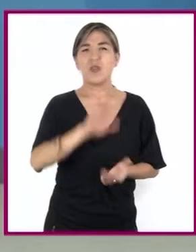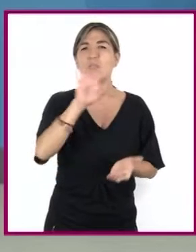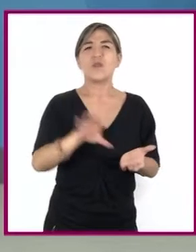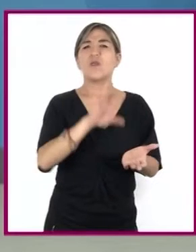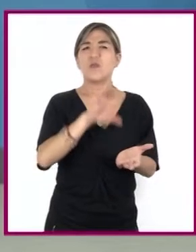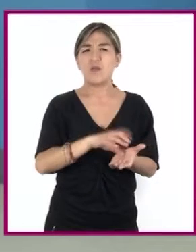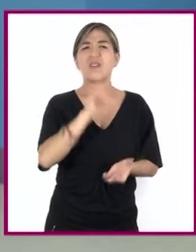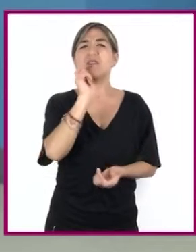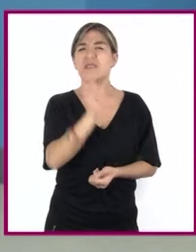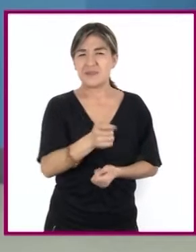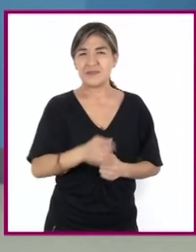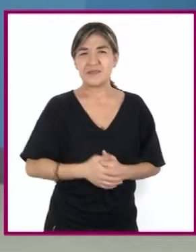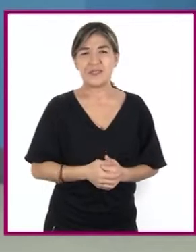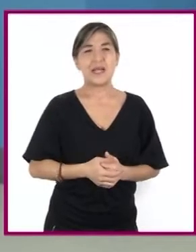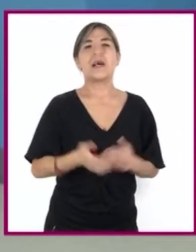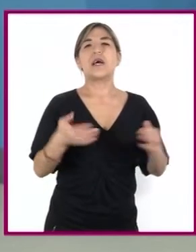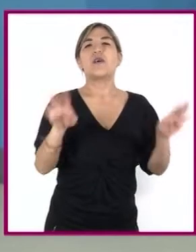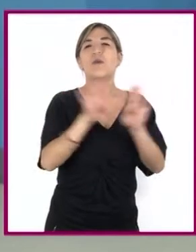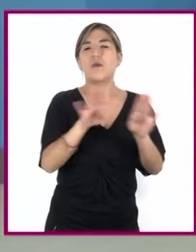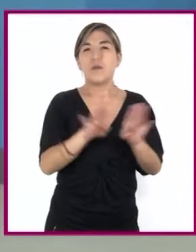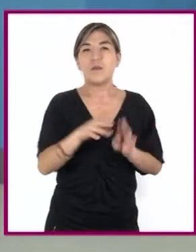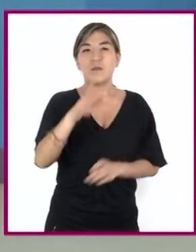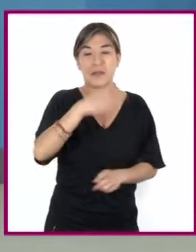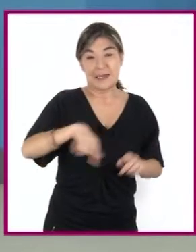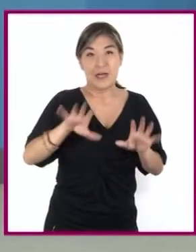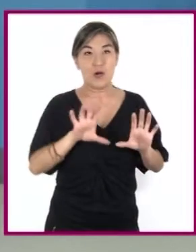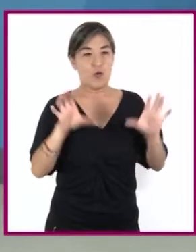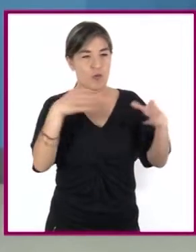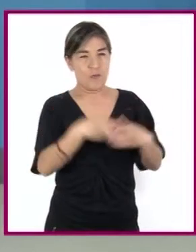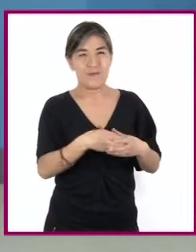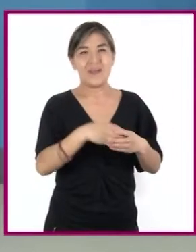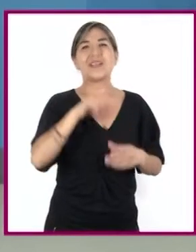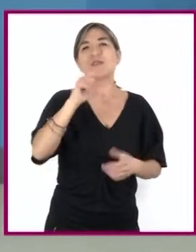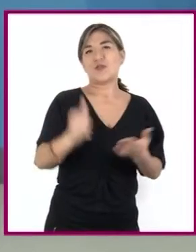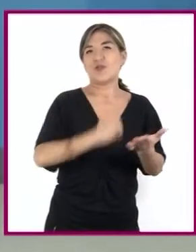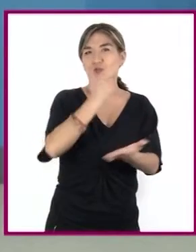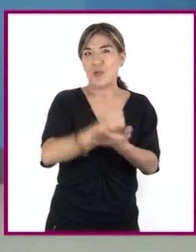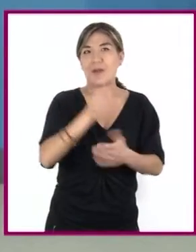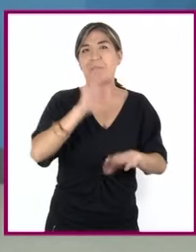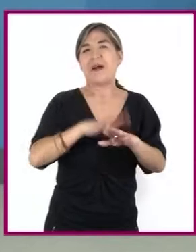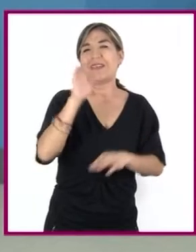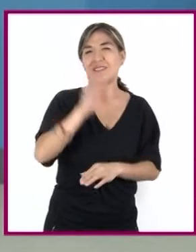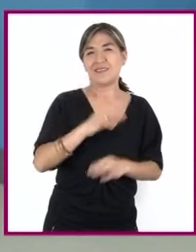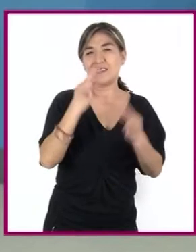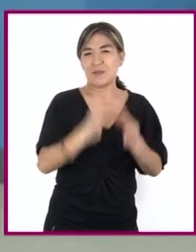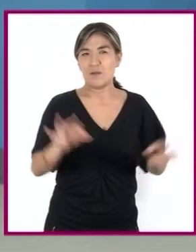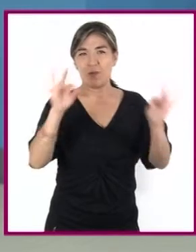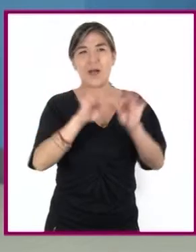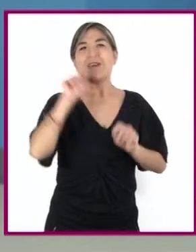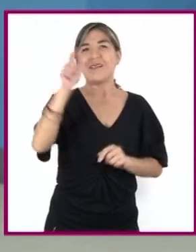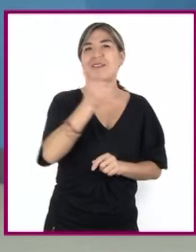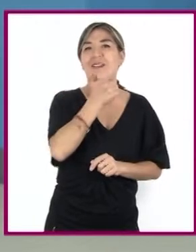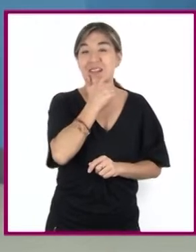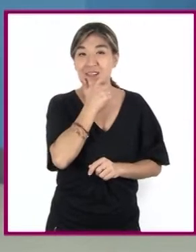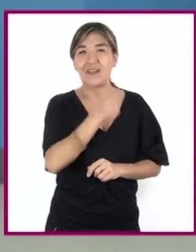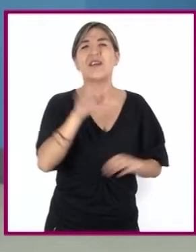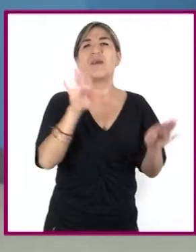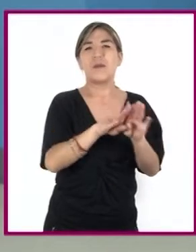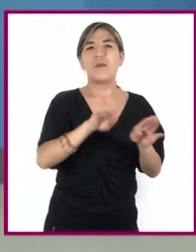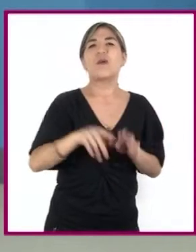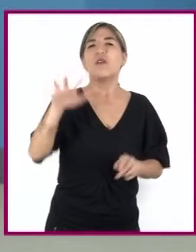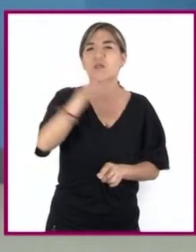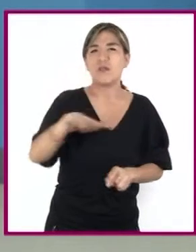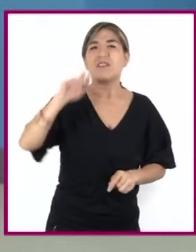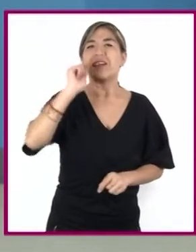colonialismo entendemos cuando una comunidad, en este caso las metrópolis como Reino Unido, propiciaron que parte de su